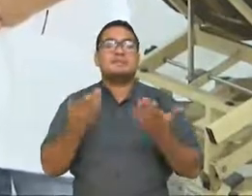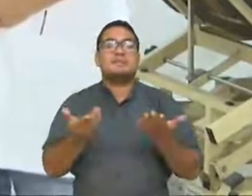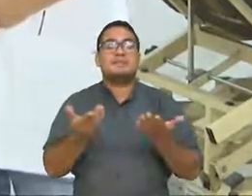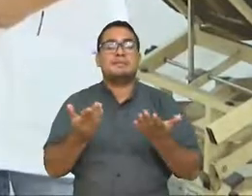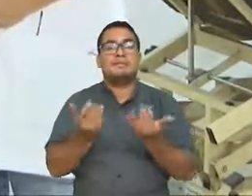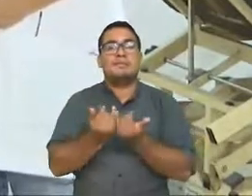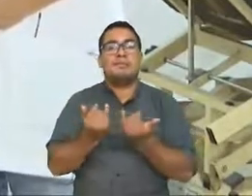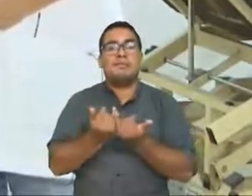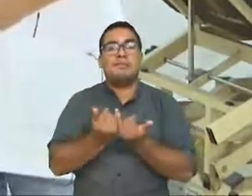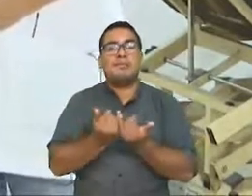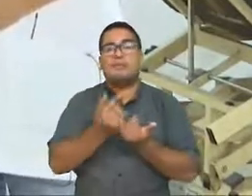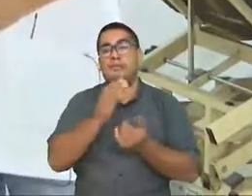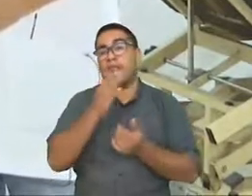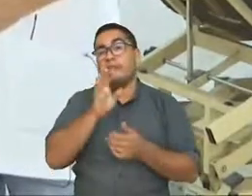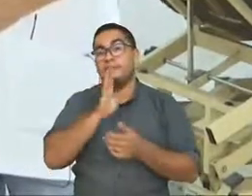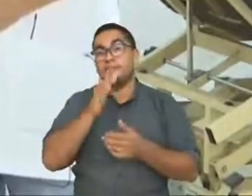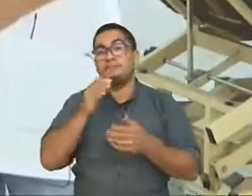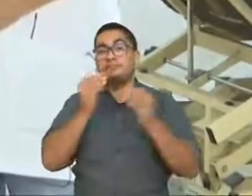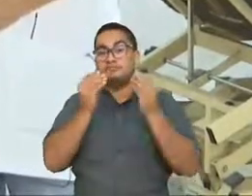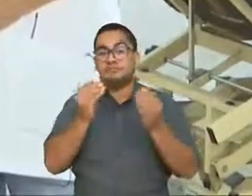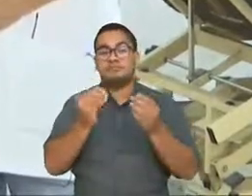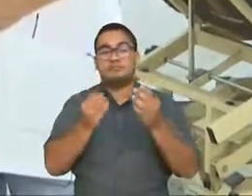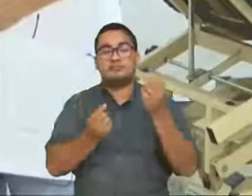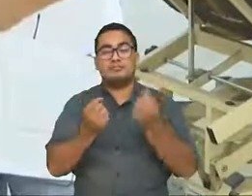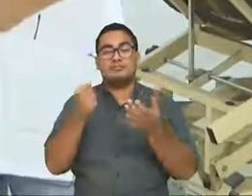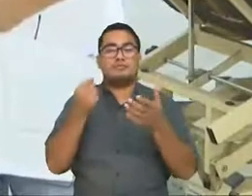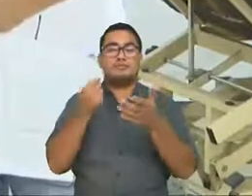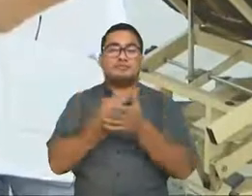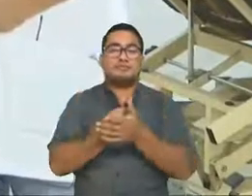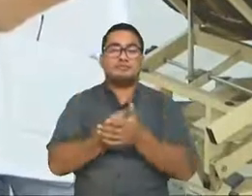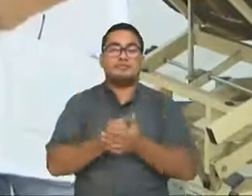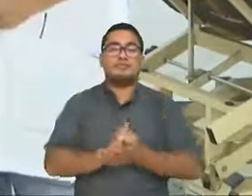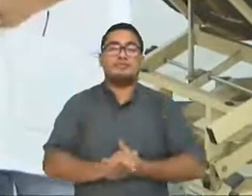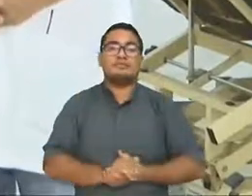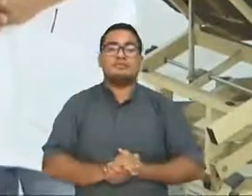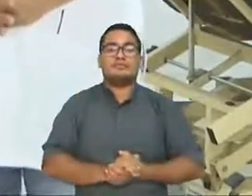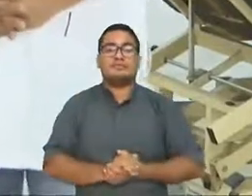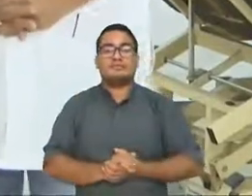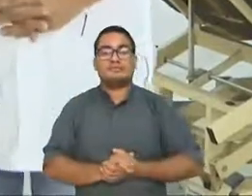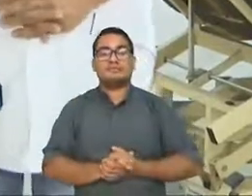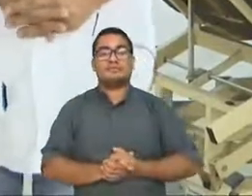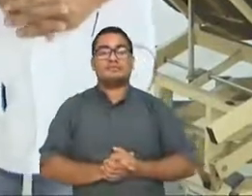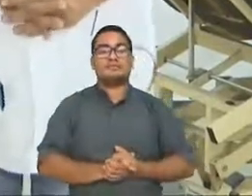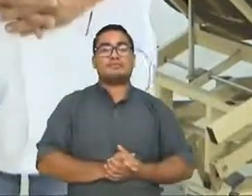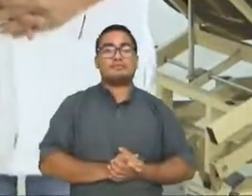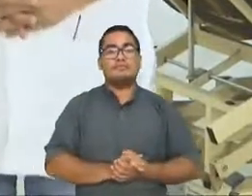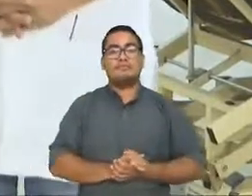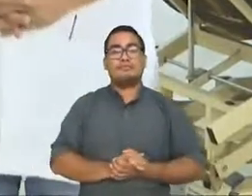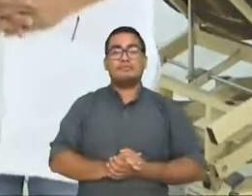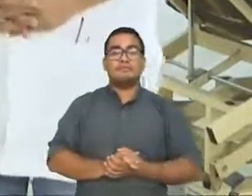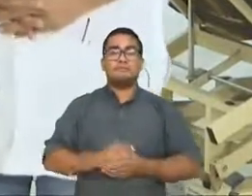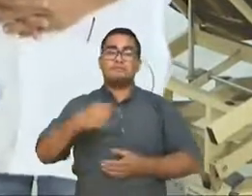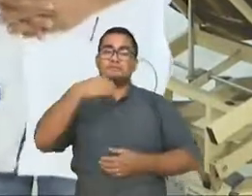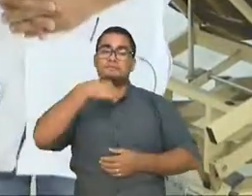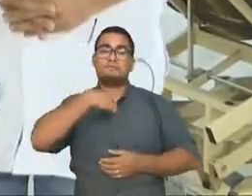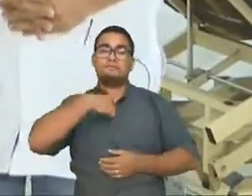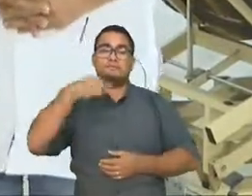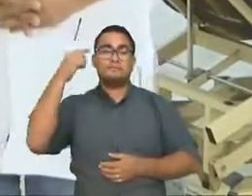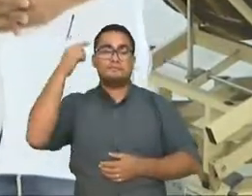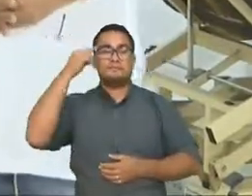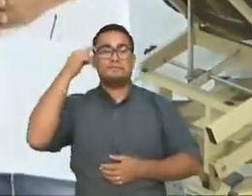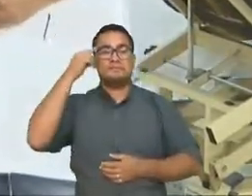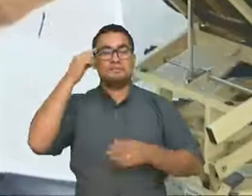distracción y eso provoca muchos accidentes de tránsito y obviamente lesionados. Sí, yo pienso de que el que